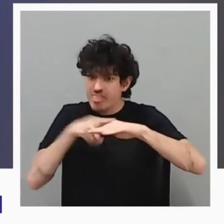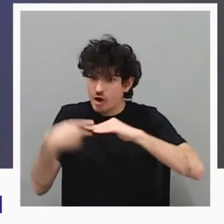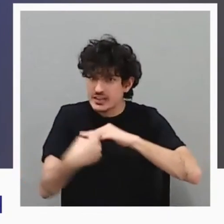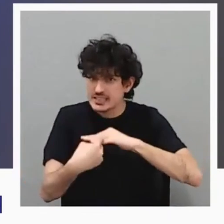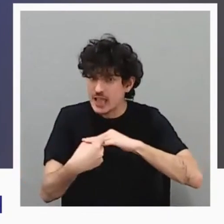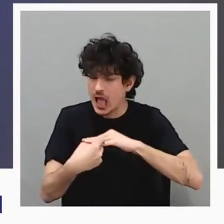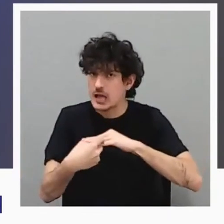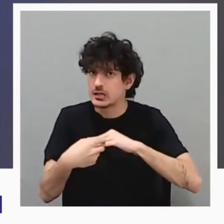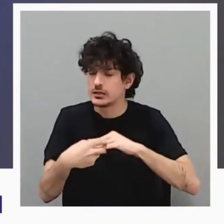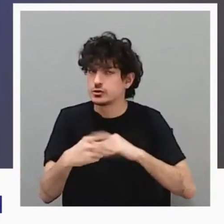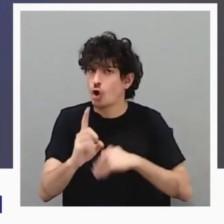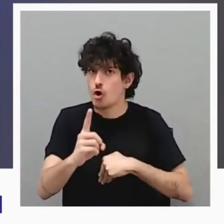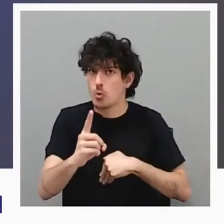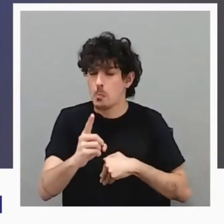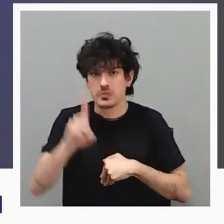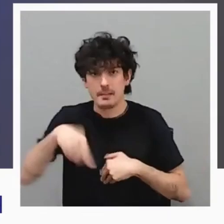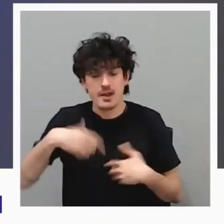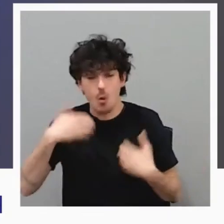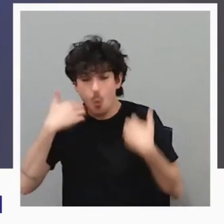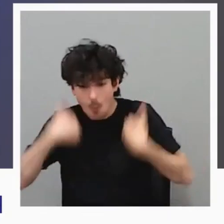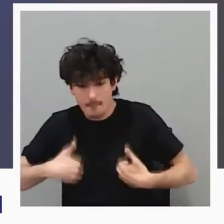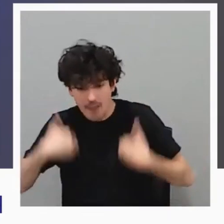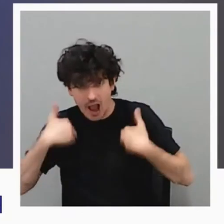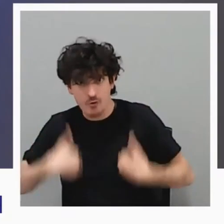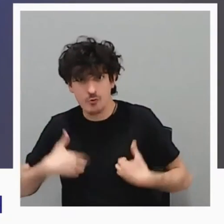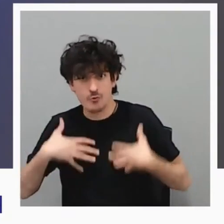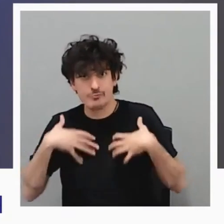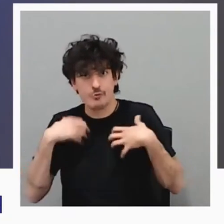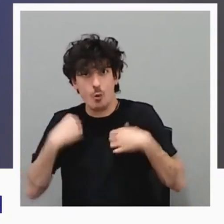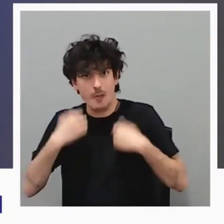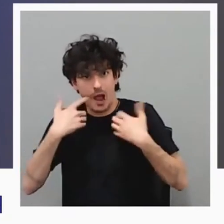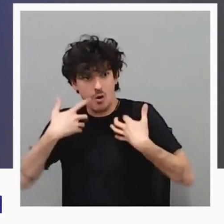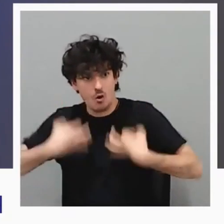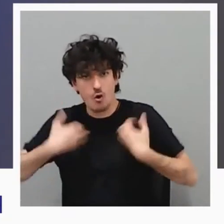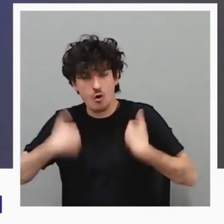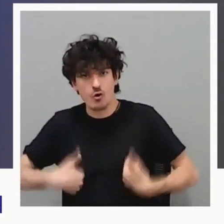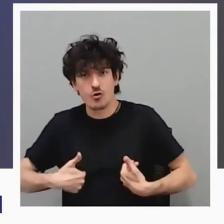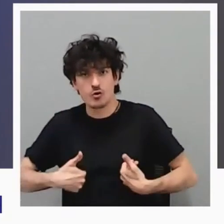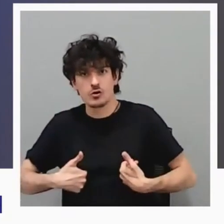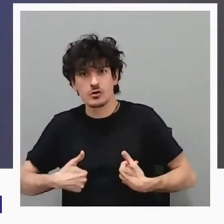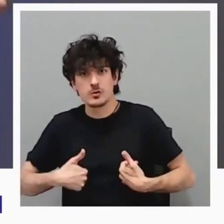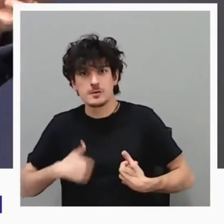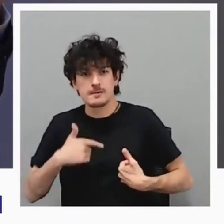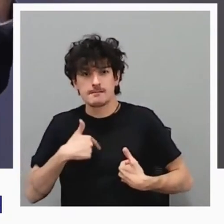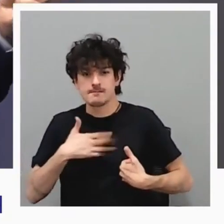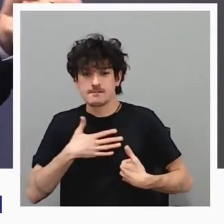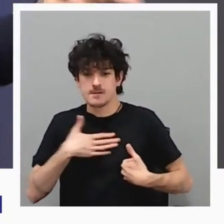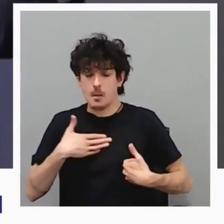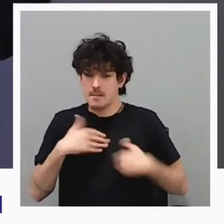como tal, ese estado del alma me conduce a utilizar la responsabilidad social para cambiar mi manera de producir.